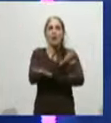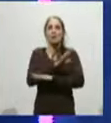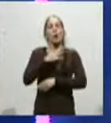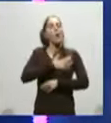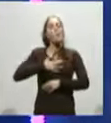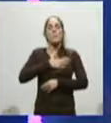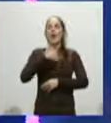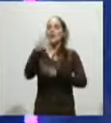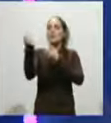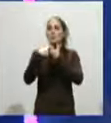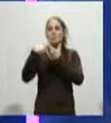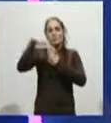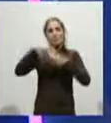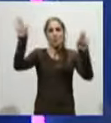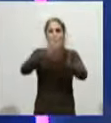con nosotros.